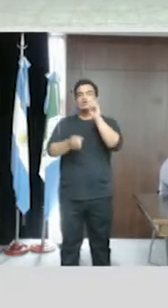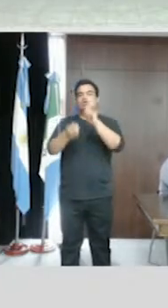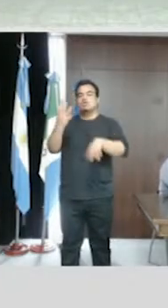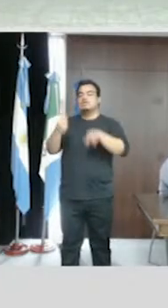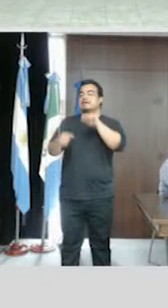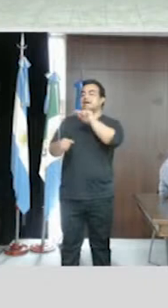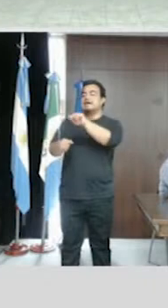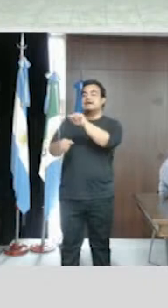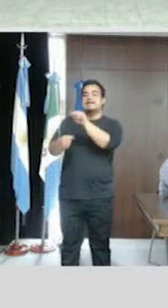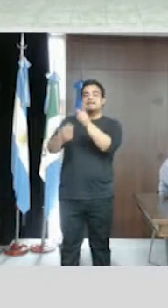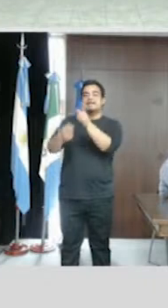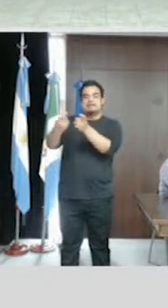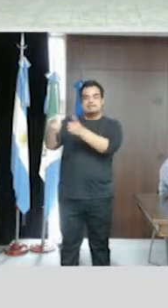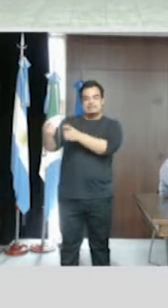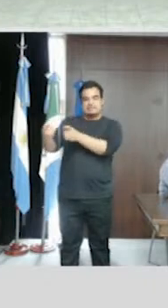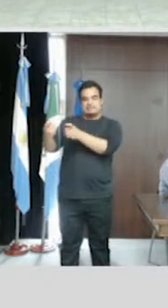no como persona.